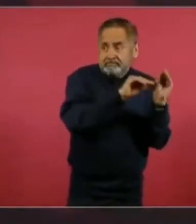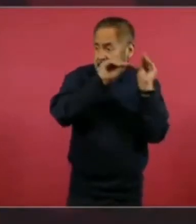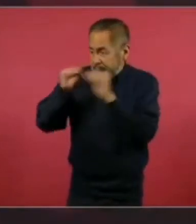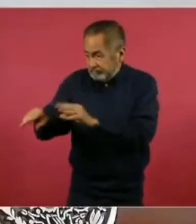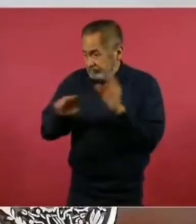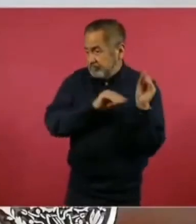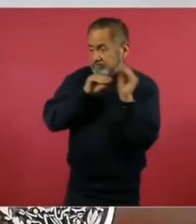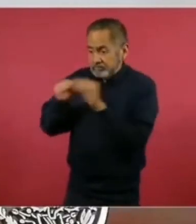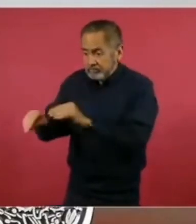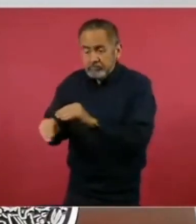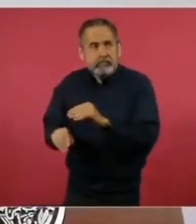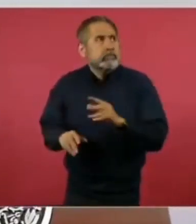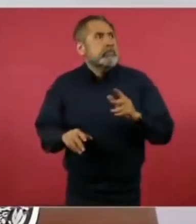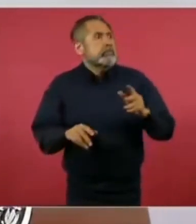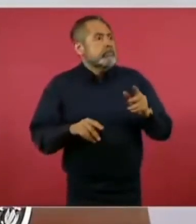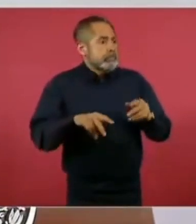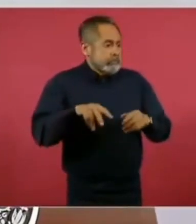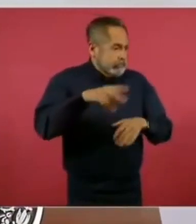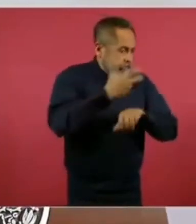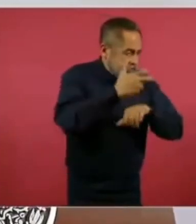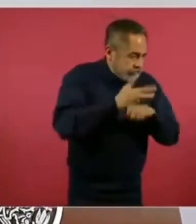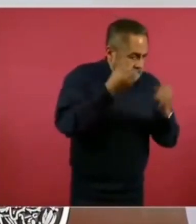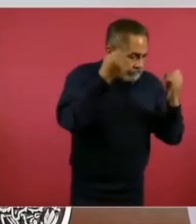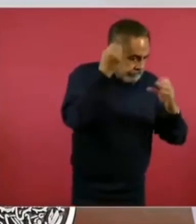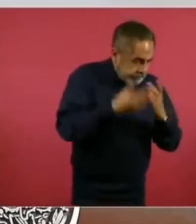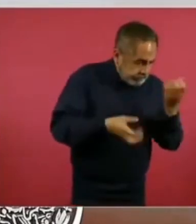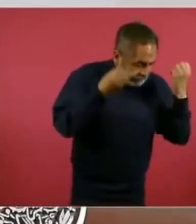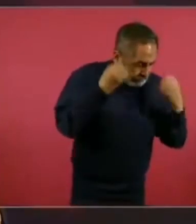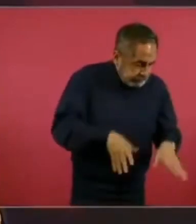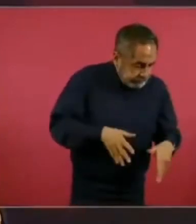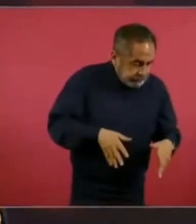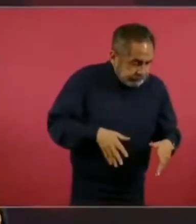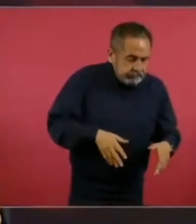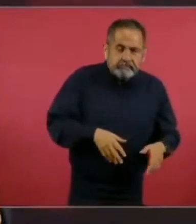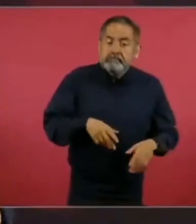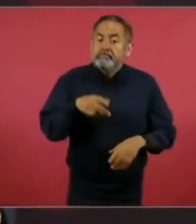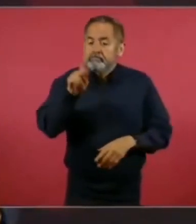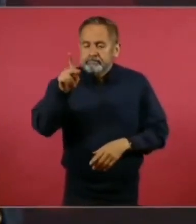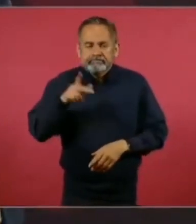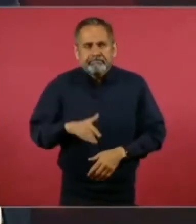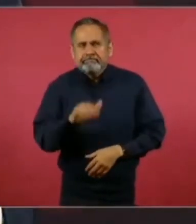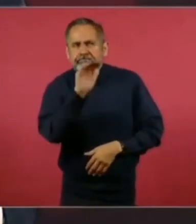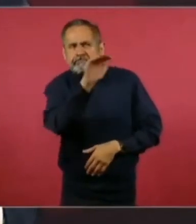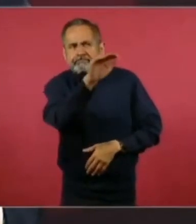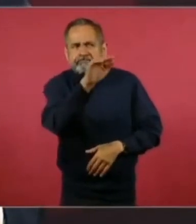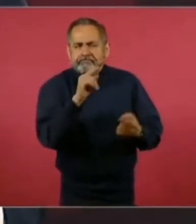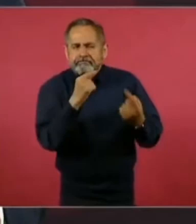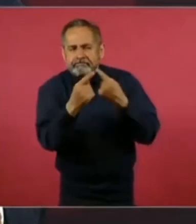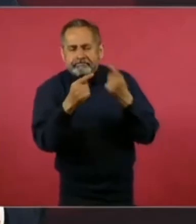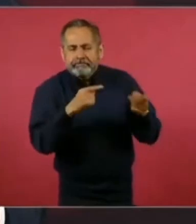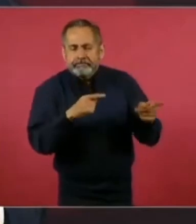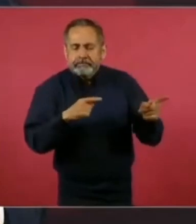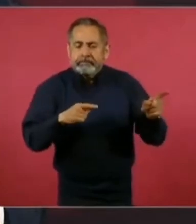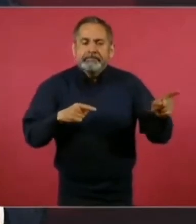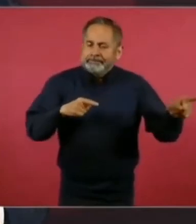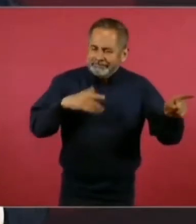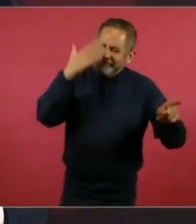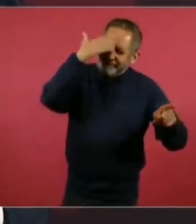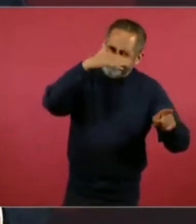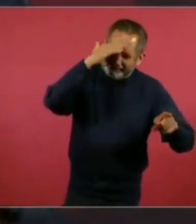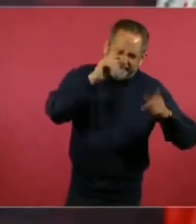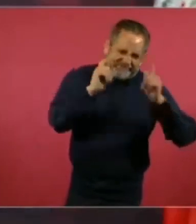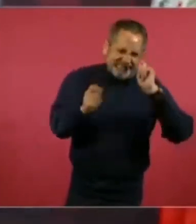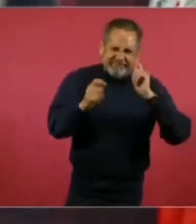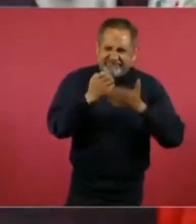Y como es un hombre de visión, entendió que no podían convertir a Estados Unidos en un